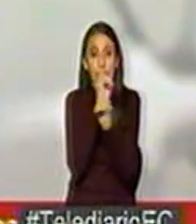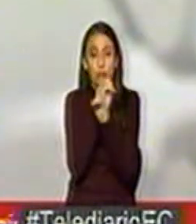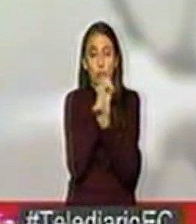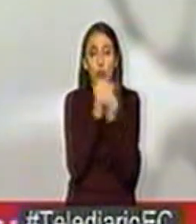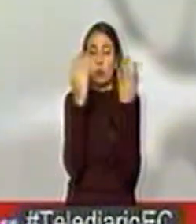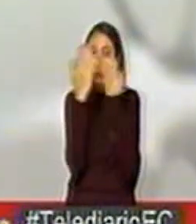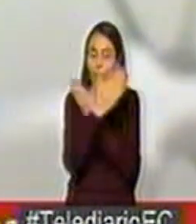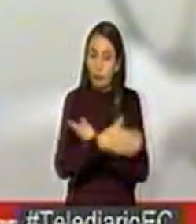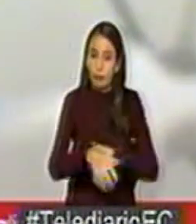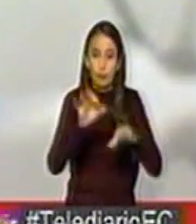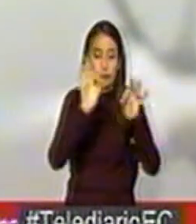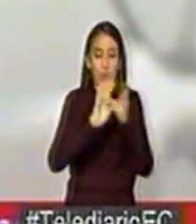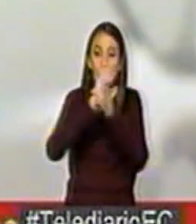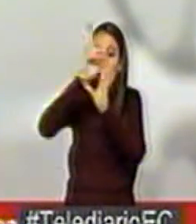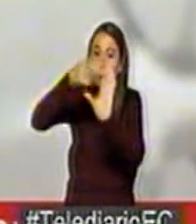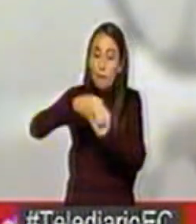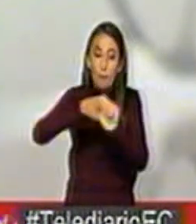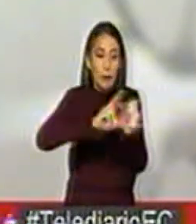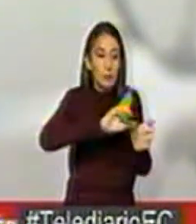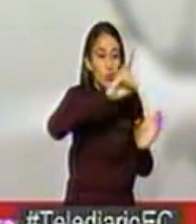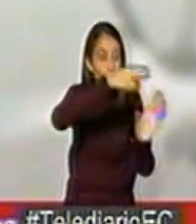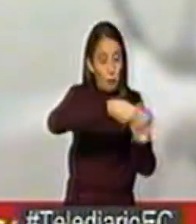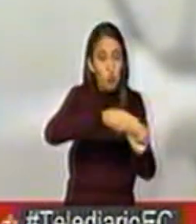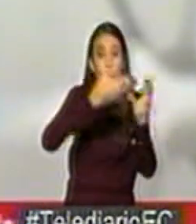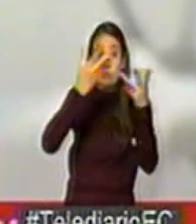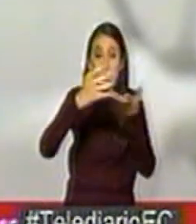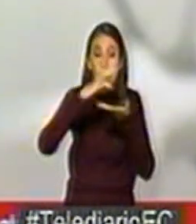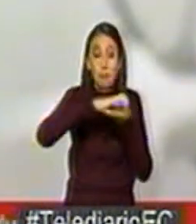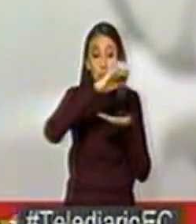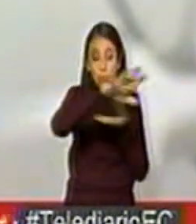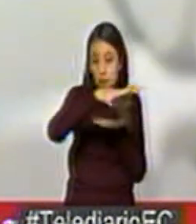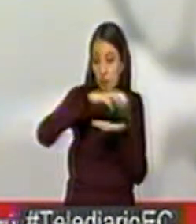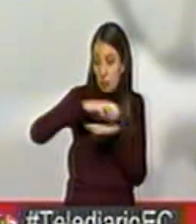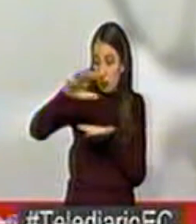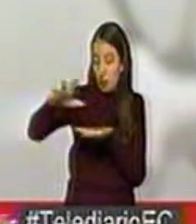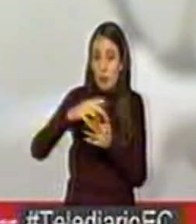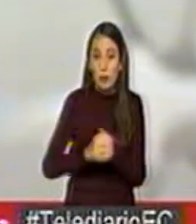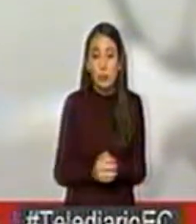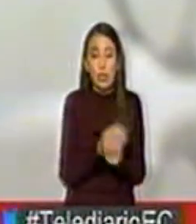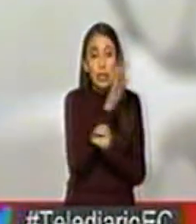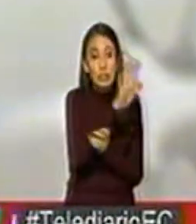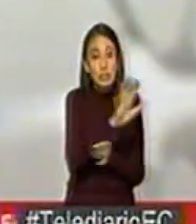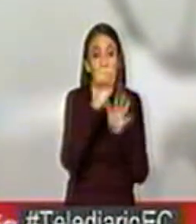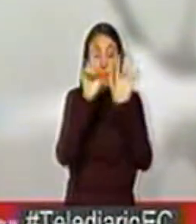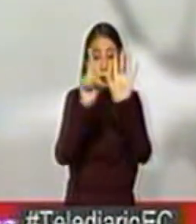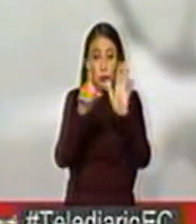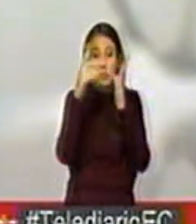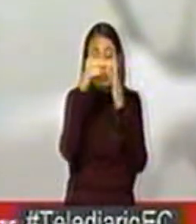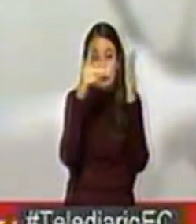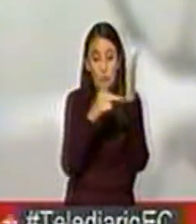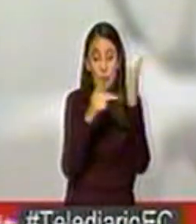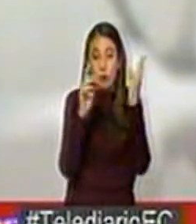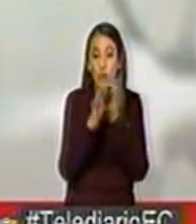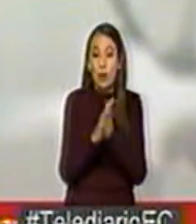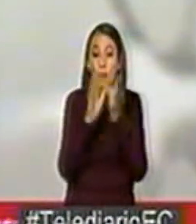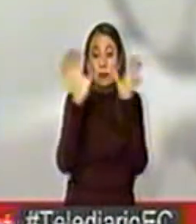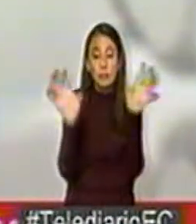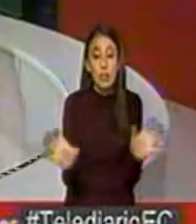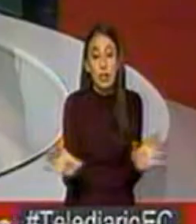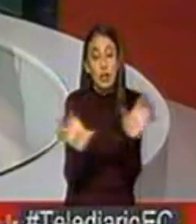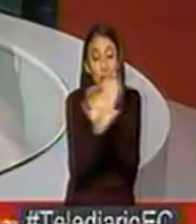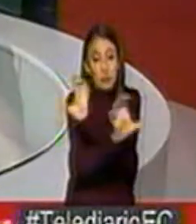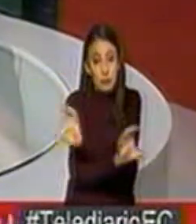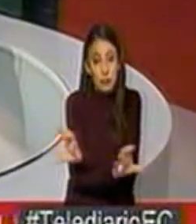han incorporado a la donación y al trasplante, y cerca de 56 programas de trasplante se han incorporado en